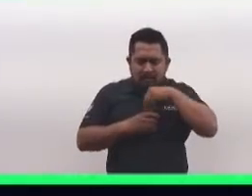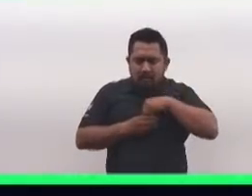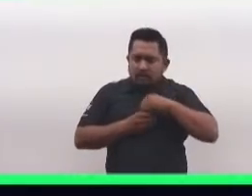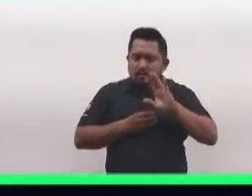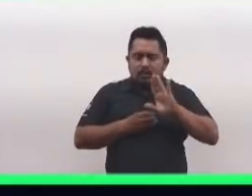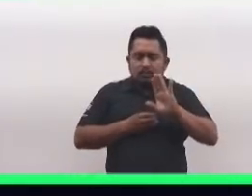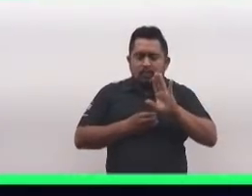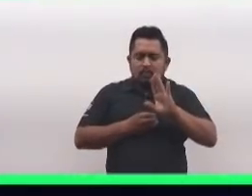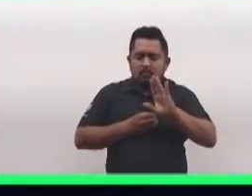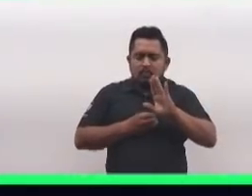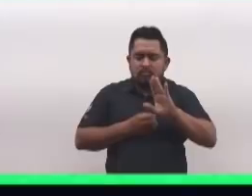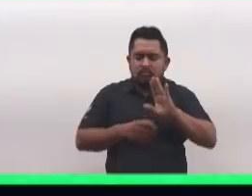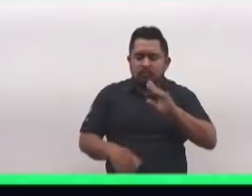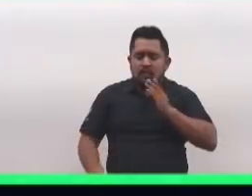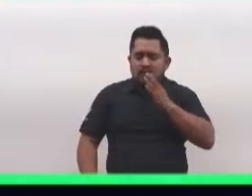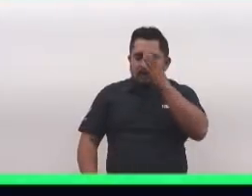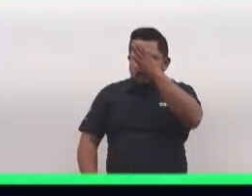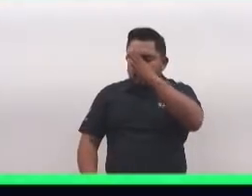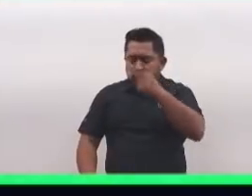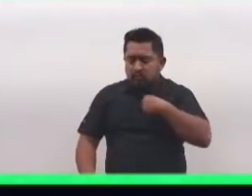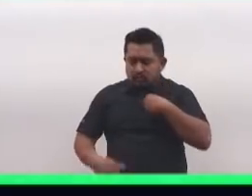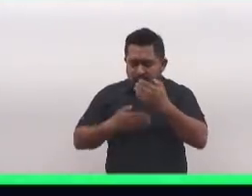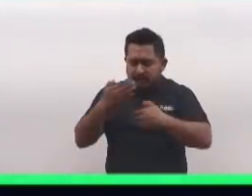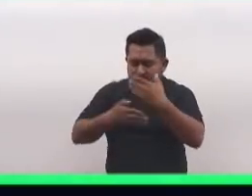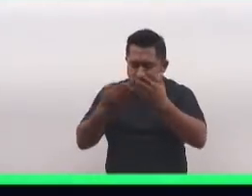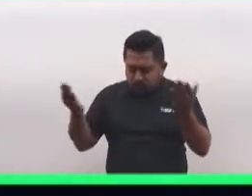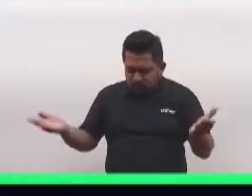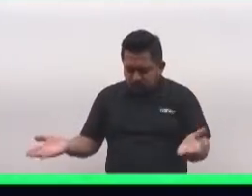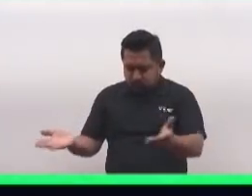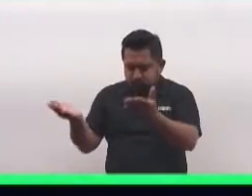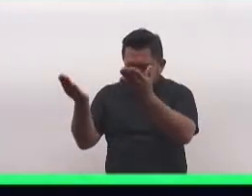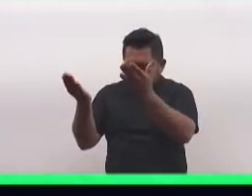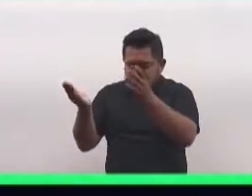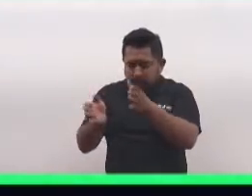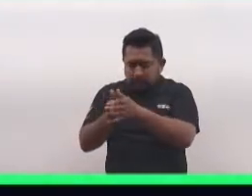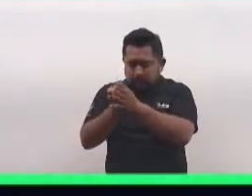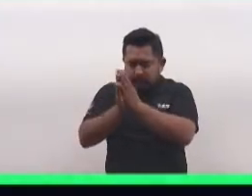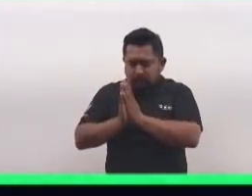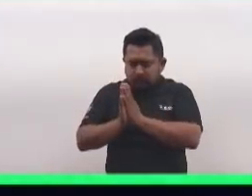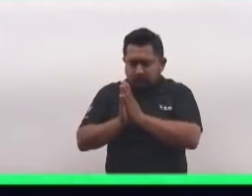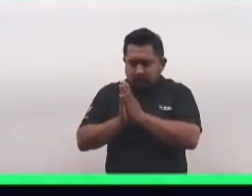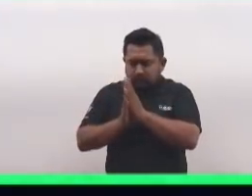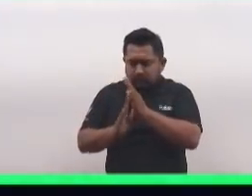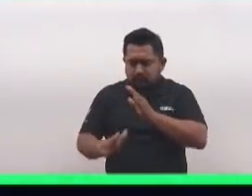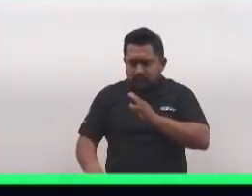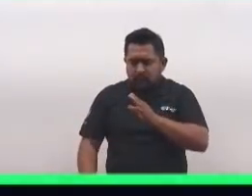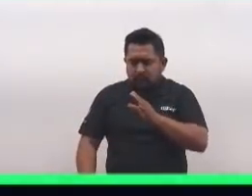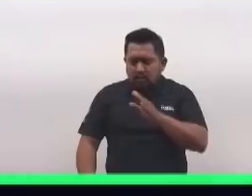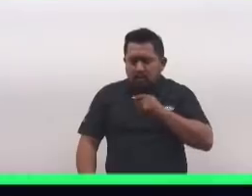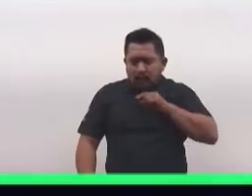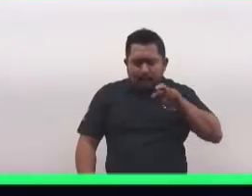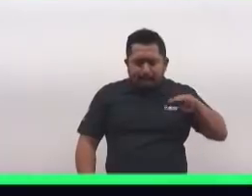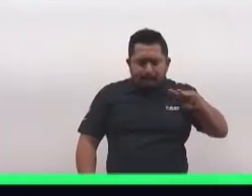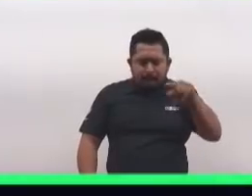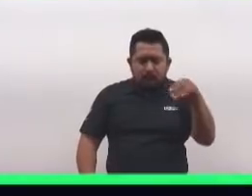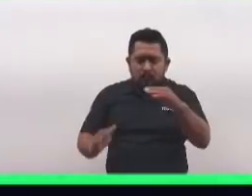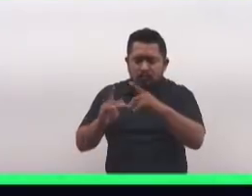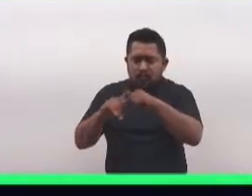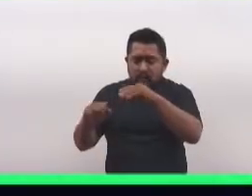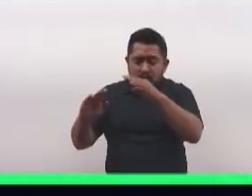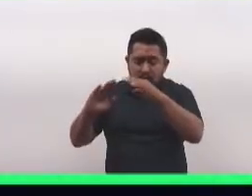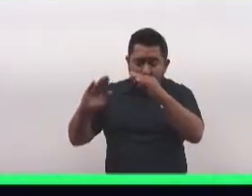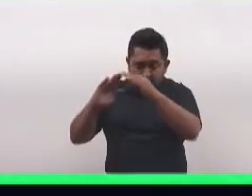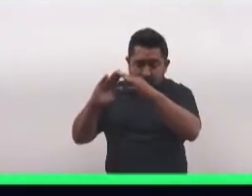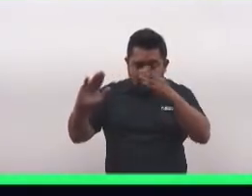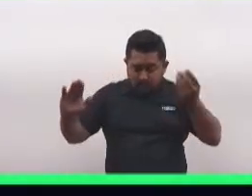para dar fruto ciento por uno suplico señor que mis amigos vuelvan a casa